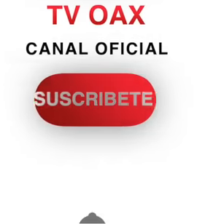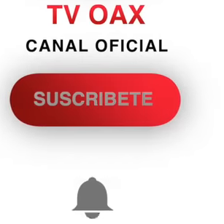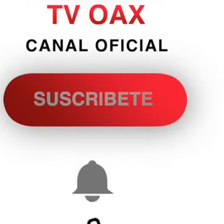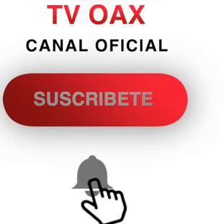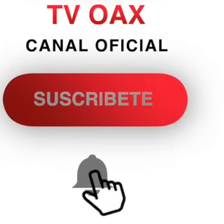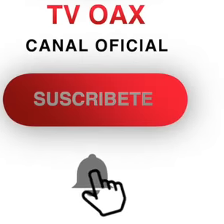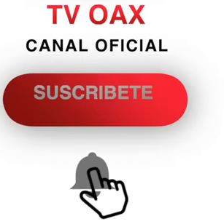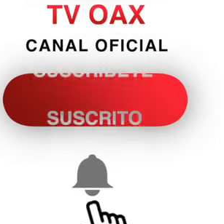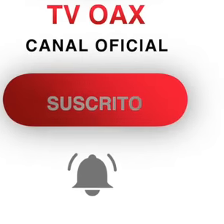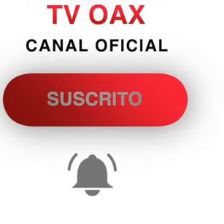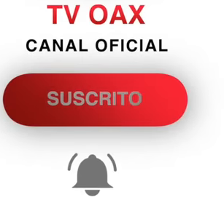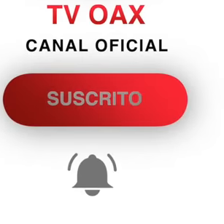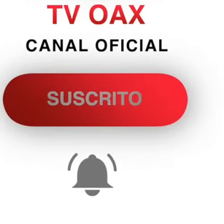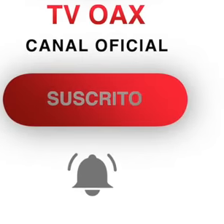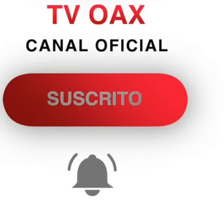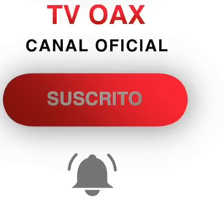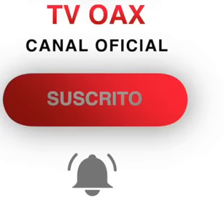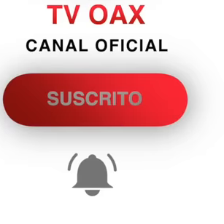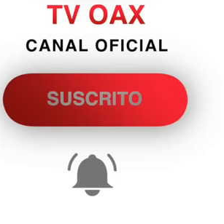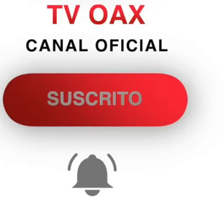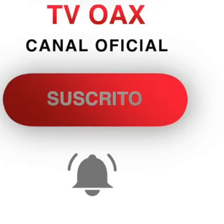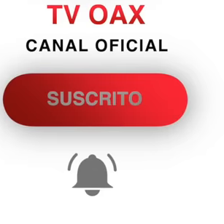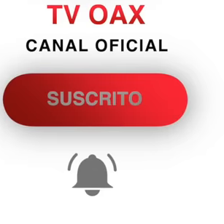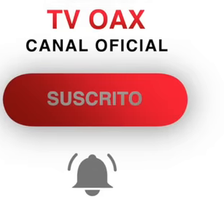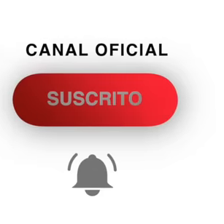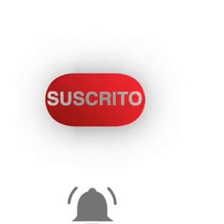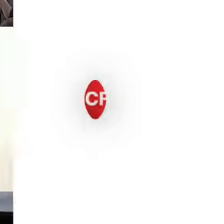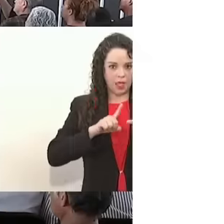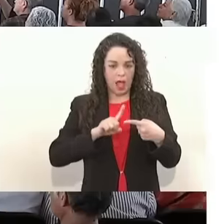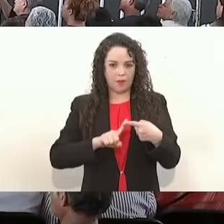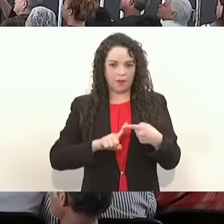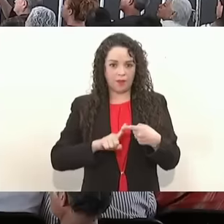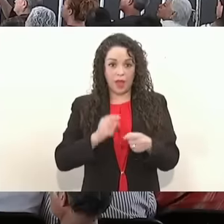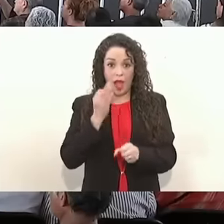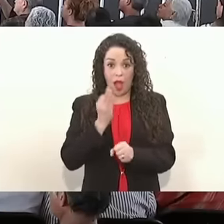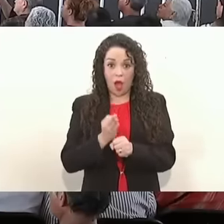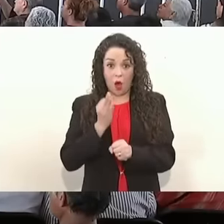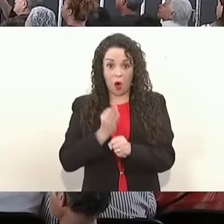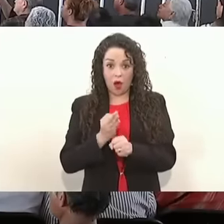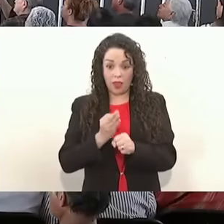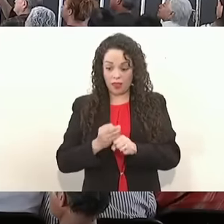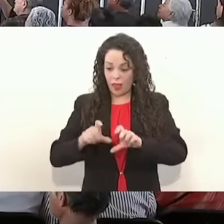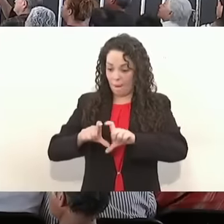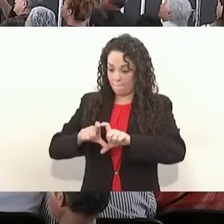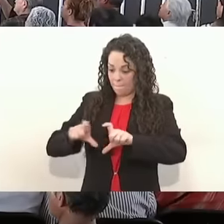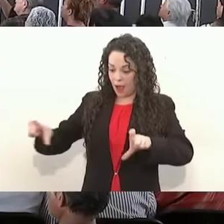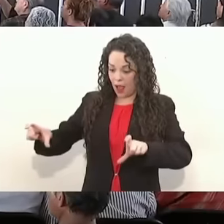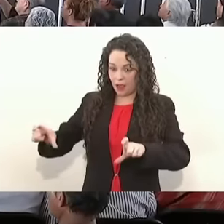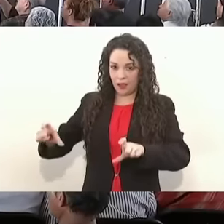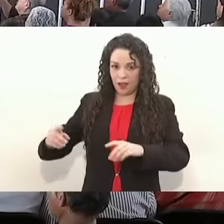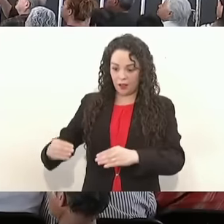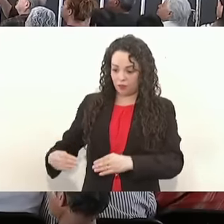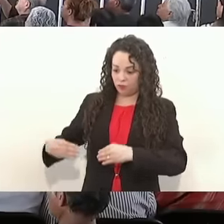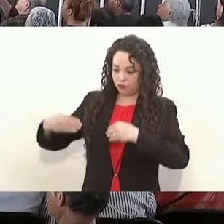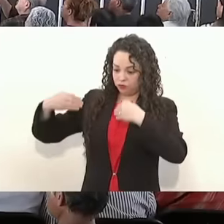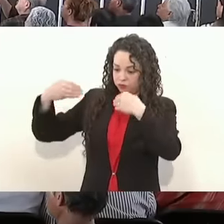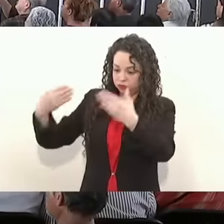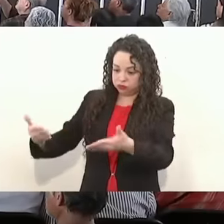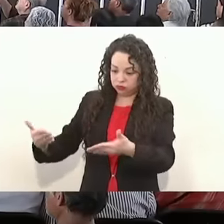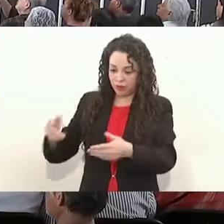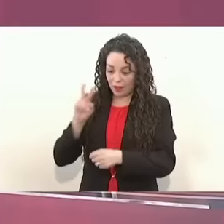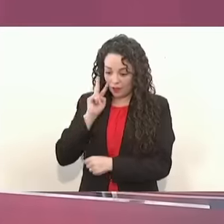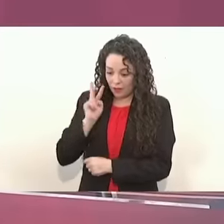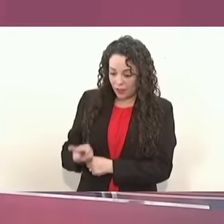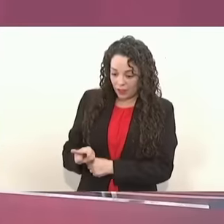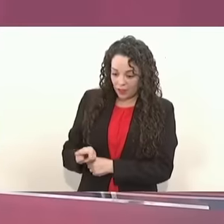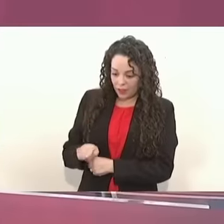justicia. Esta placa que acabamos de develar dice: este es un